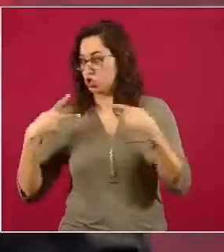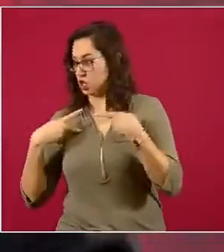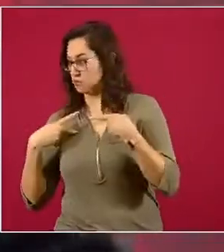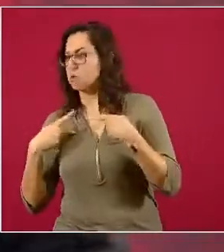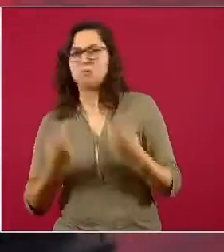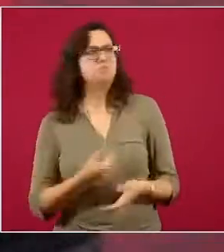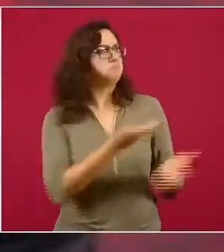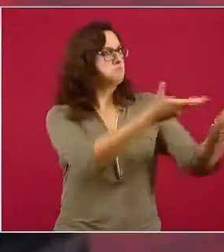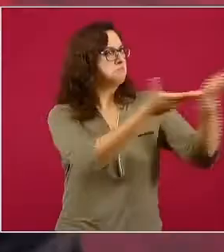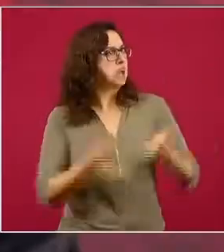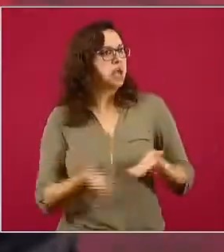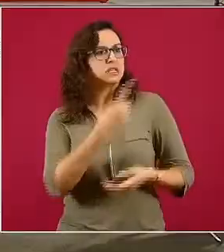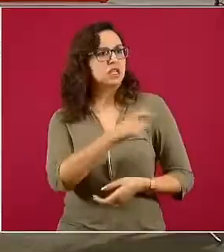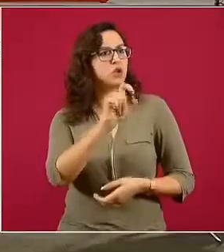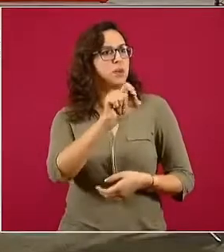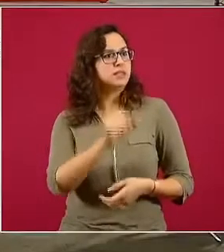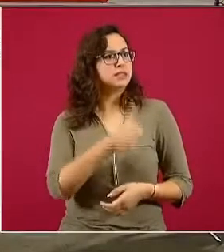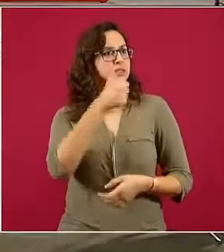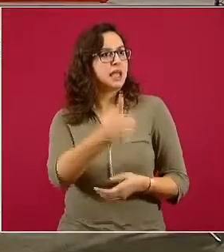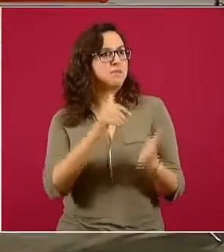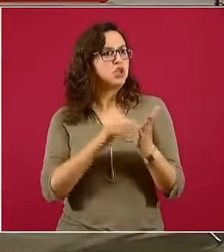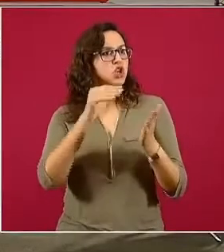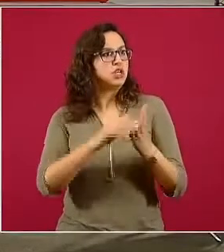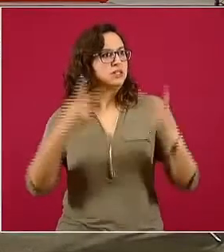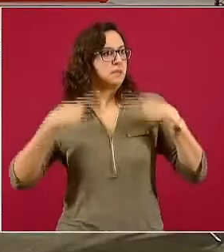personas vacunadas?